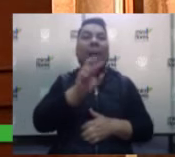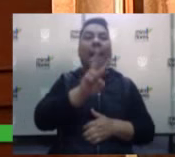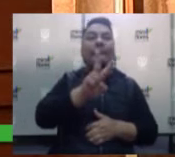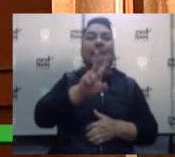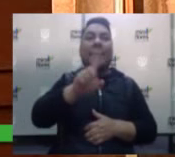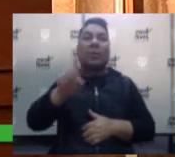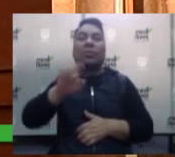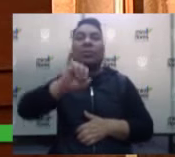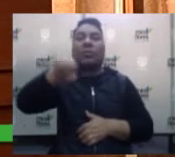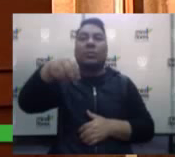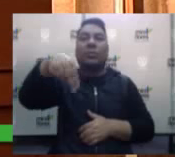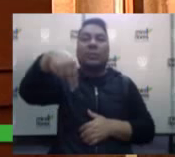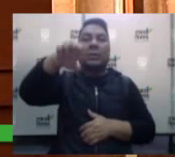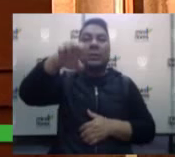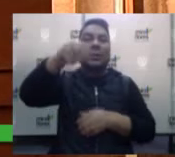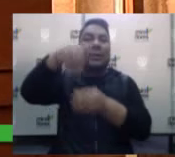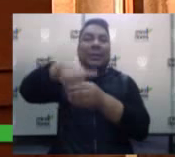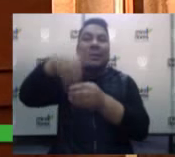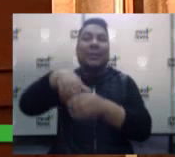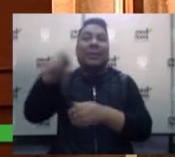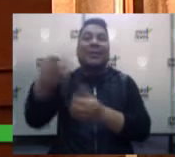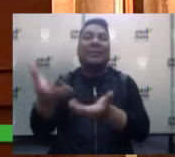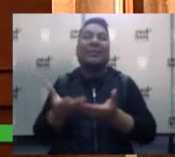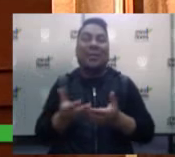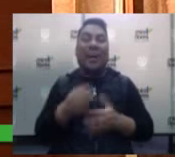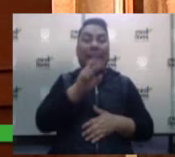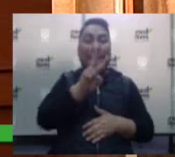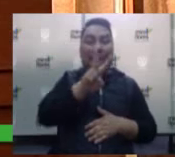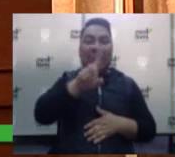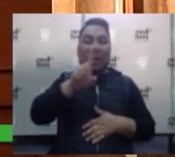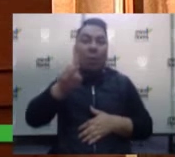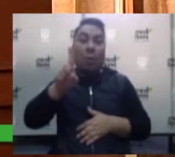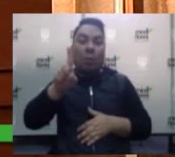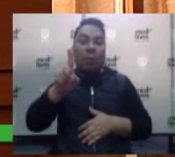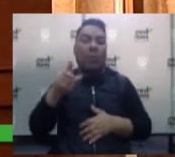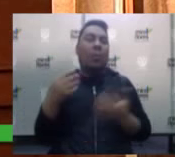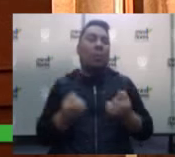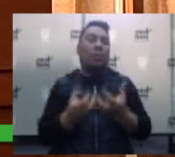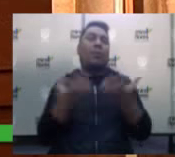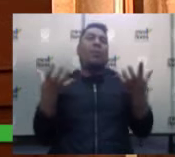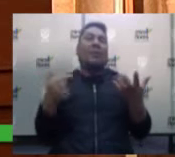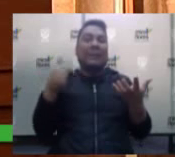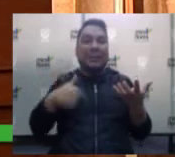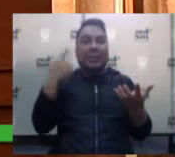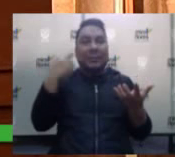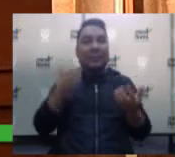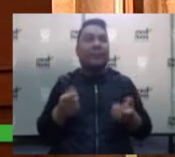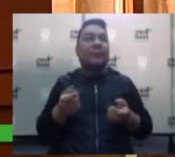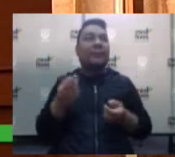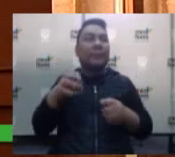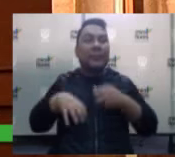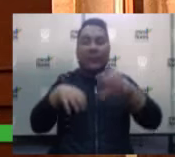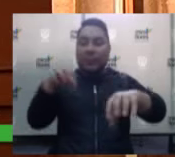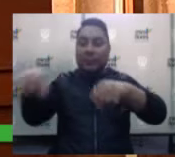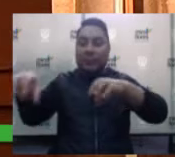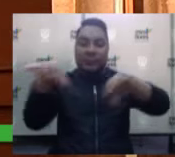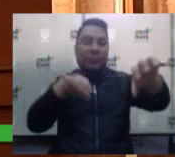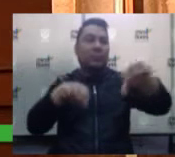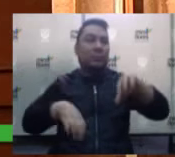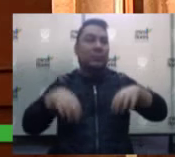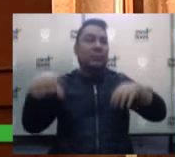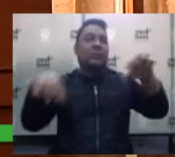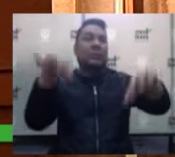Jurado Nacional Electoral. De esos 21, de manera proporcional y equitativa, hemos distribuido estas 94 ubicaciones que han sido elegidas dentro